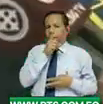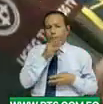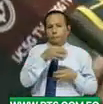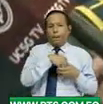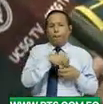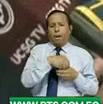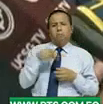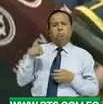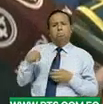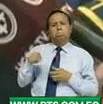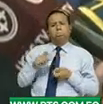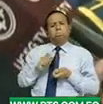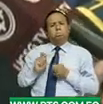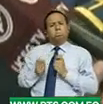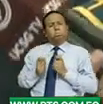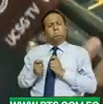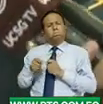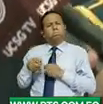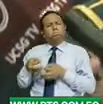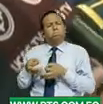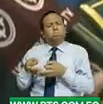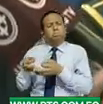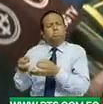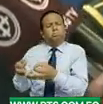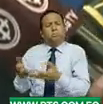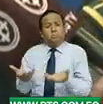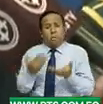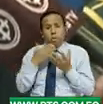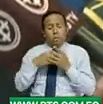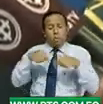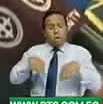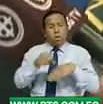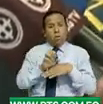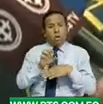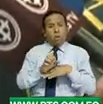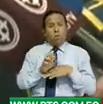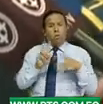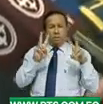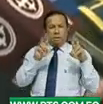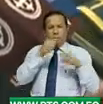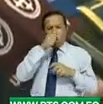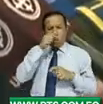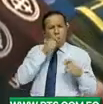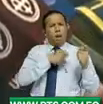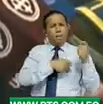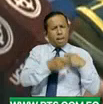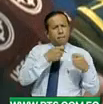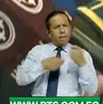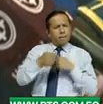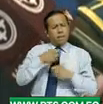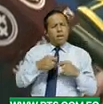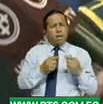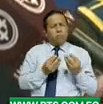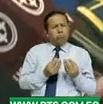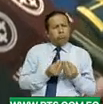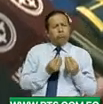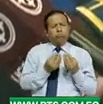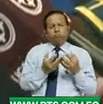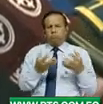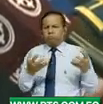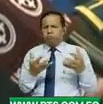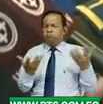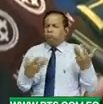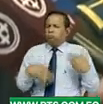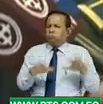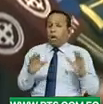Todas las sustancias con las cuales se generan las drogas en este país que entran dentro del narcotráfico y microtráfico están contempladas justamente en